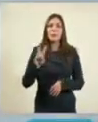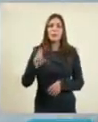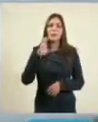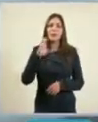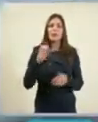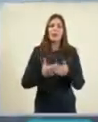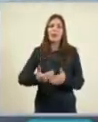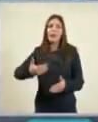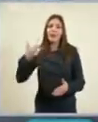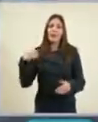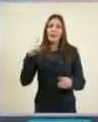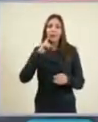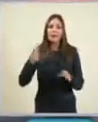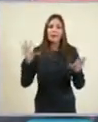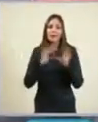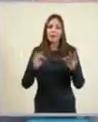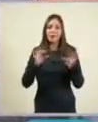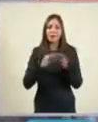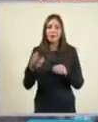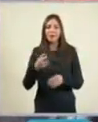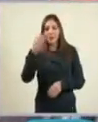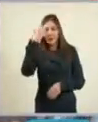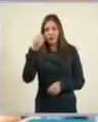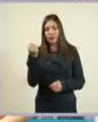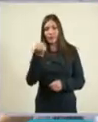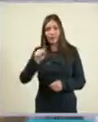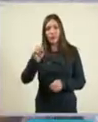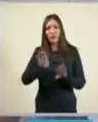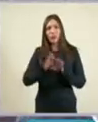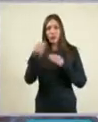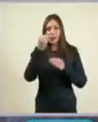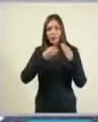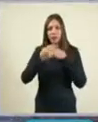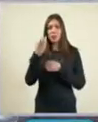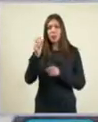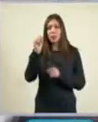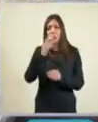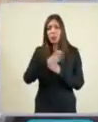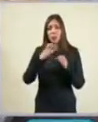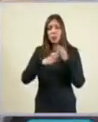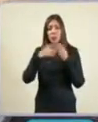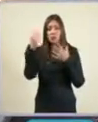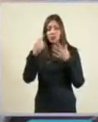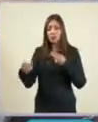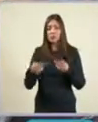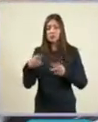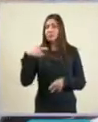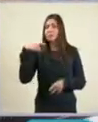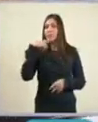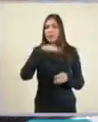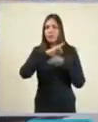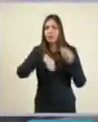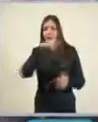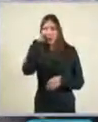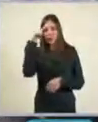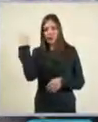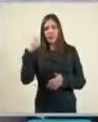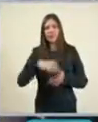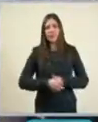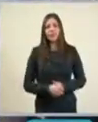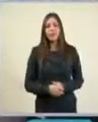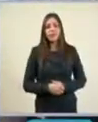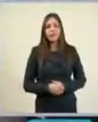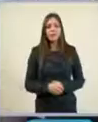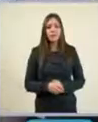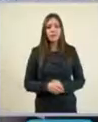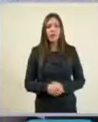nos dijo la nutrióloga de cabecera. Ay, Así chef, y es. aparte pocos ingredientes, eso nos gusta. Así es, y práctico, rápido, todo y sencillo. Venga. ¿Ok? Bueno, no, que